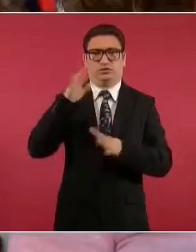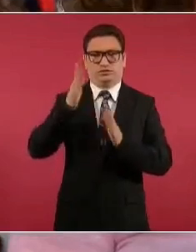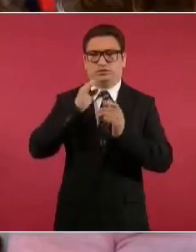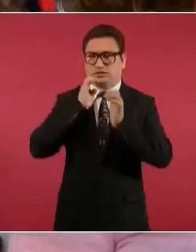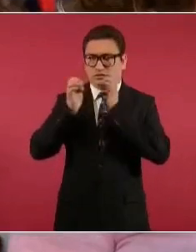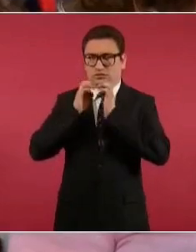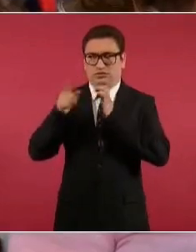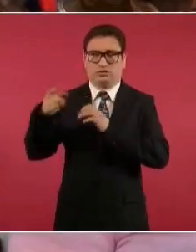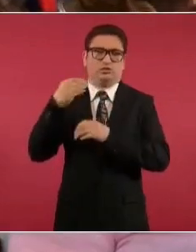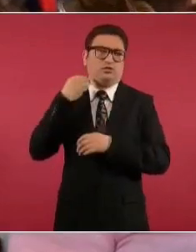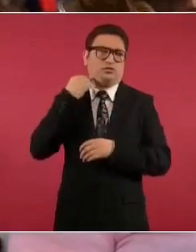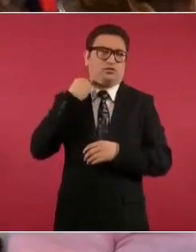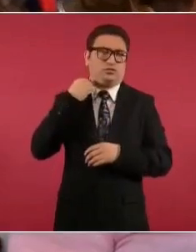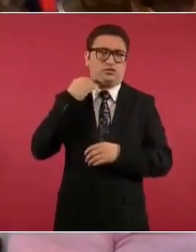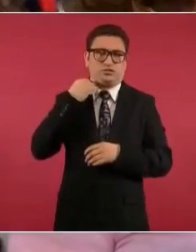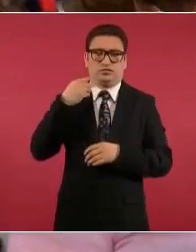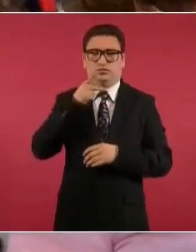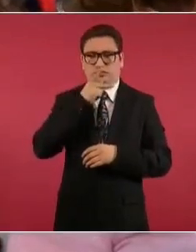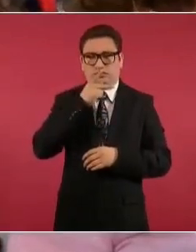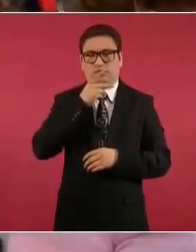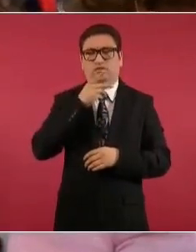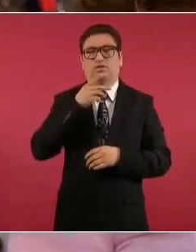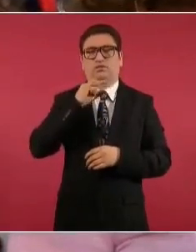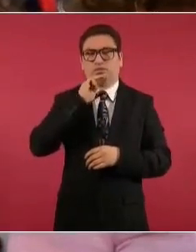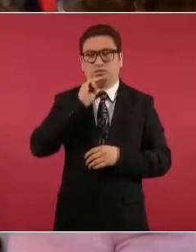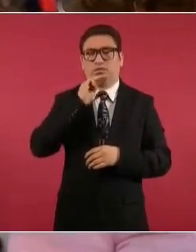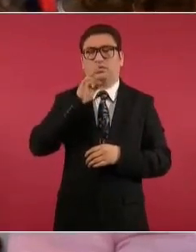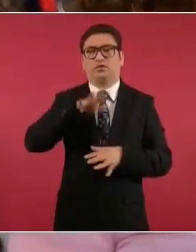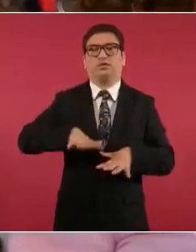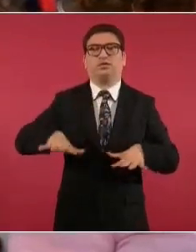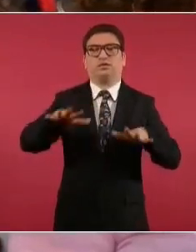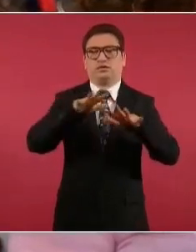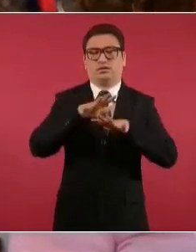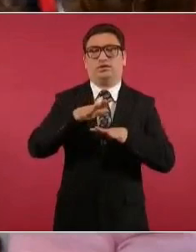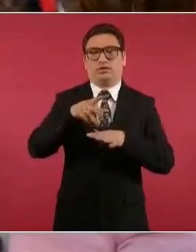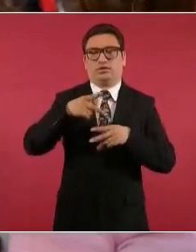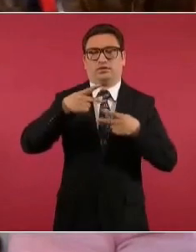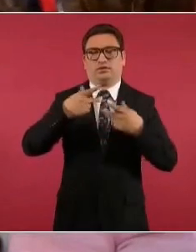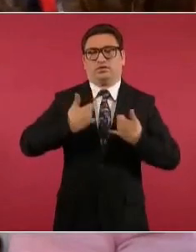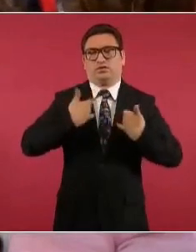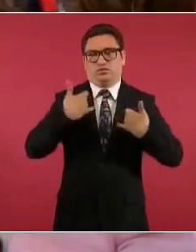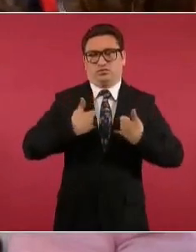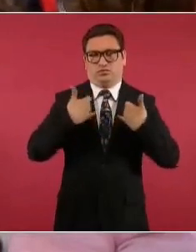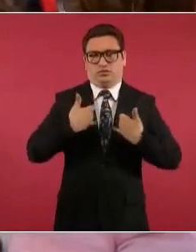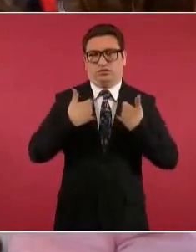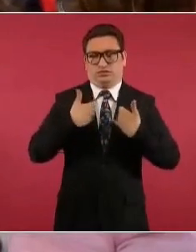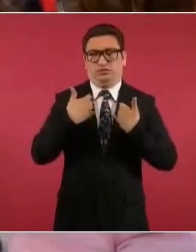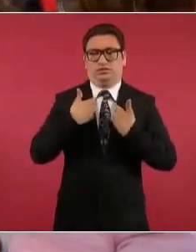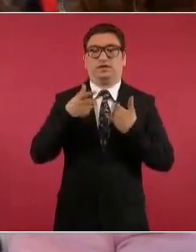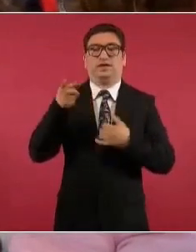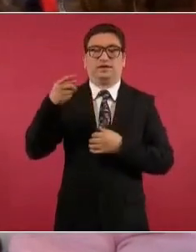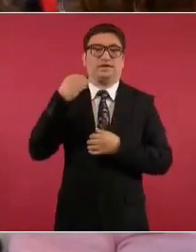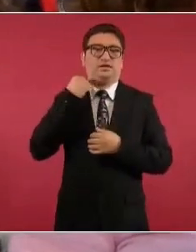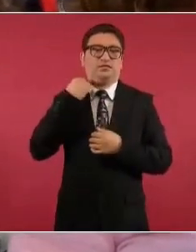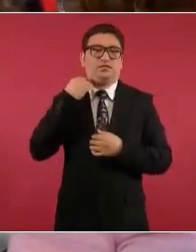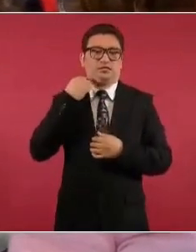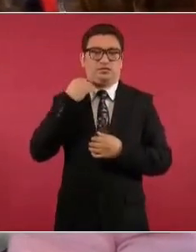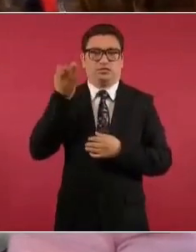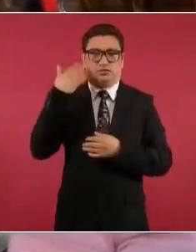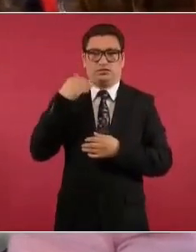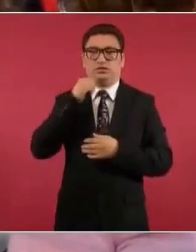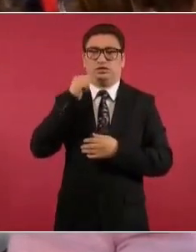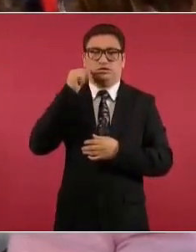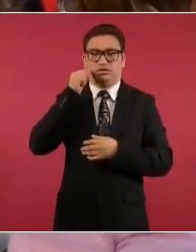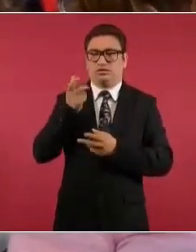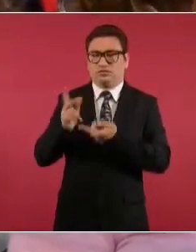con el abogado de los padres y madres de los normalistas, el abogado Vidulfo Rosales, de hecho la última fue el día de